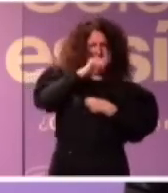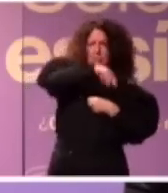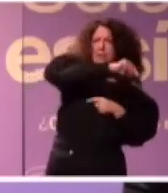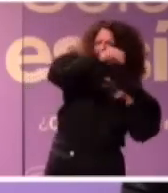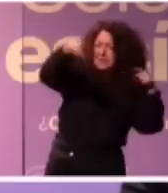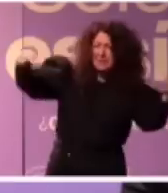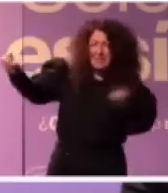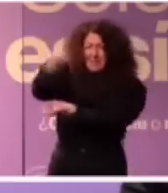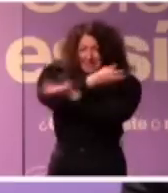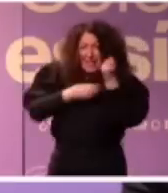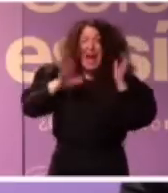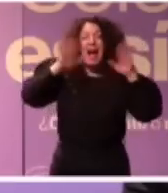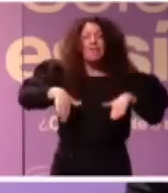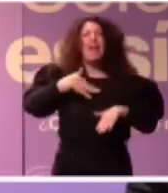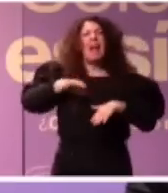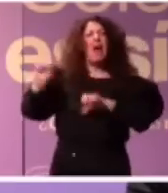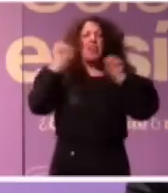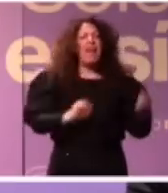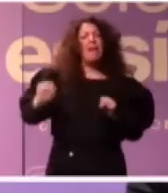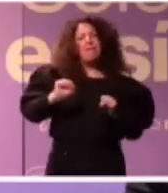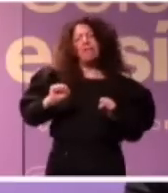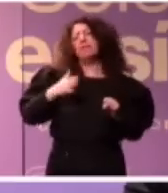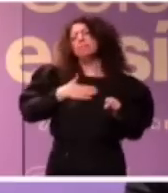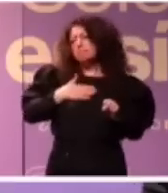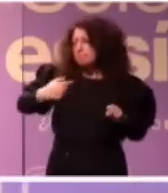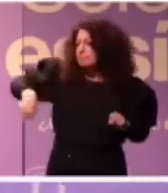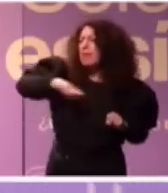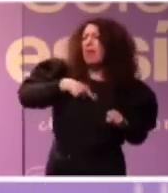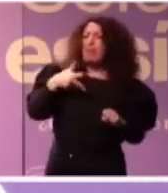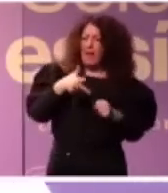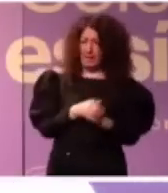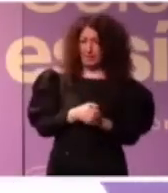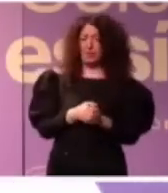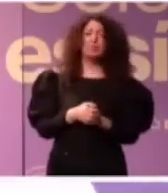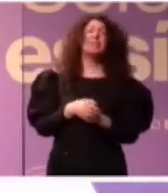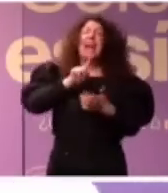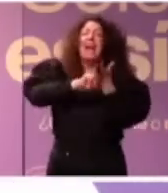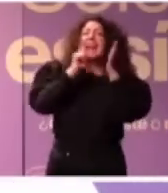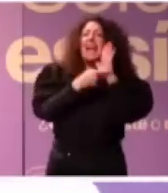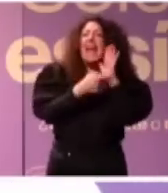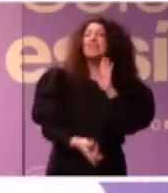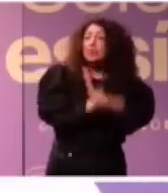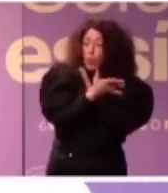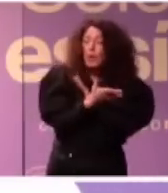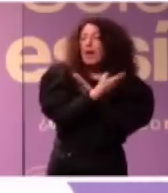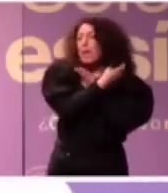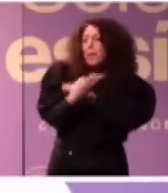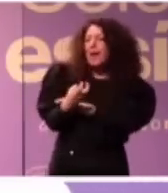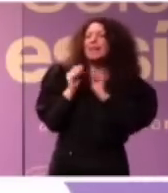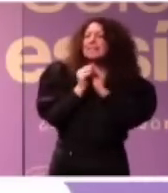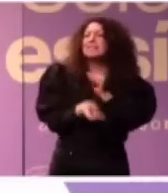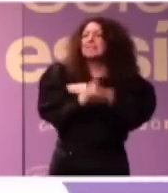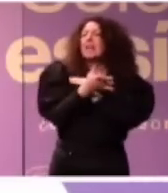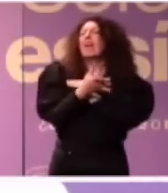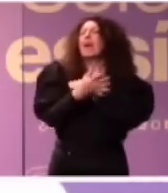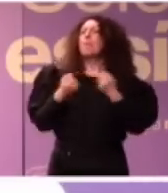pasado a mí y somos capaces de defender nuestros derechos. Esta ley que surge de esa